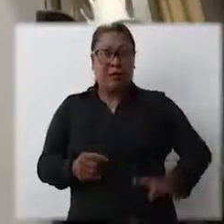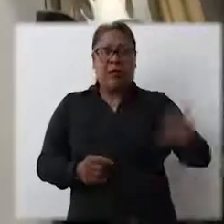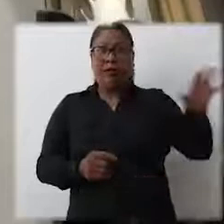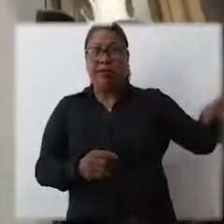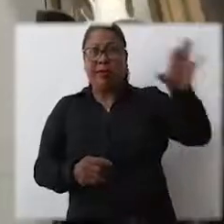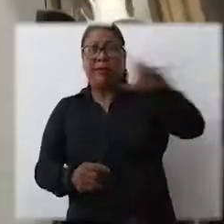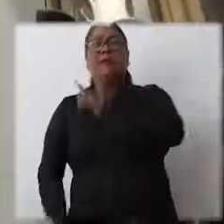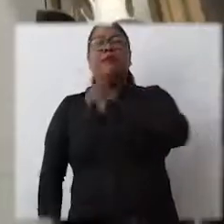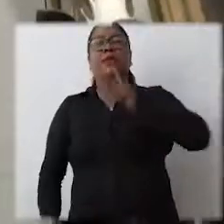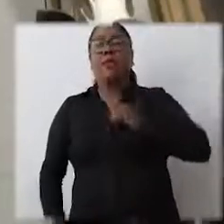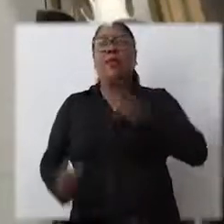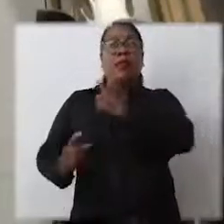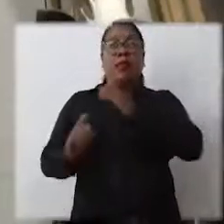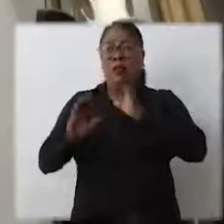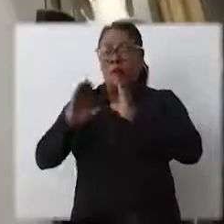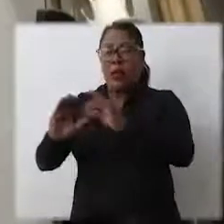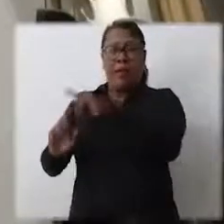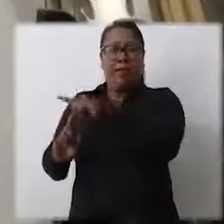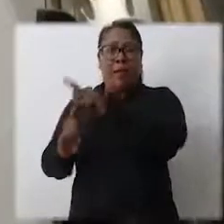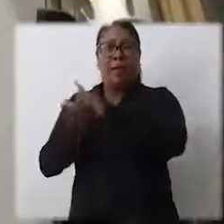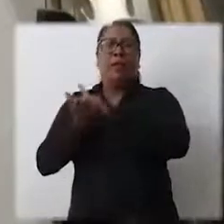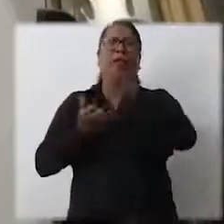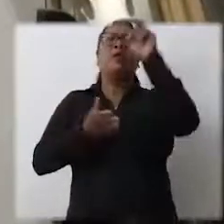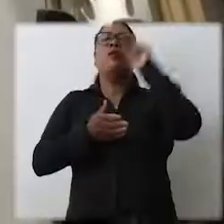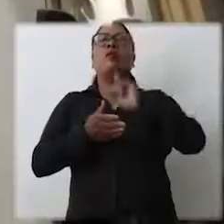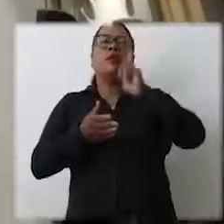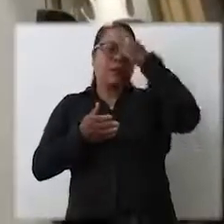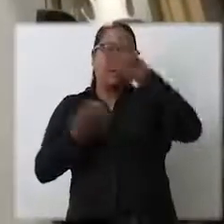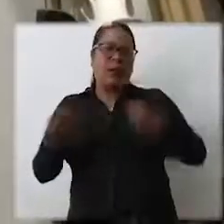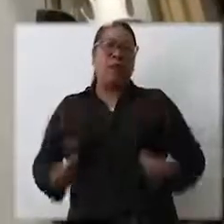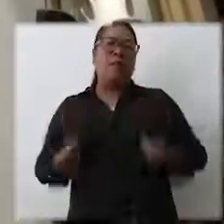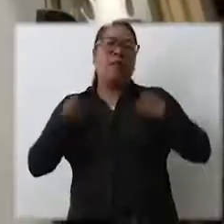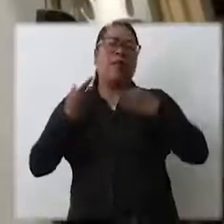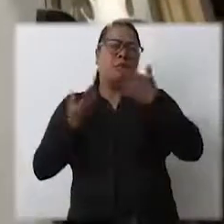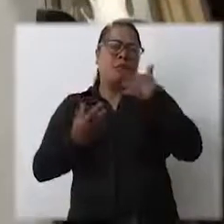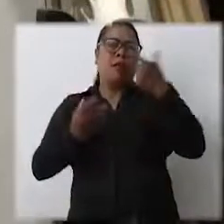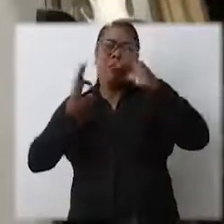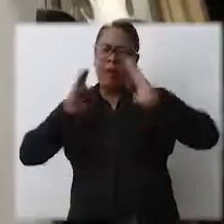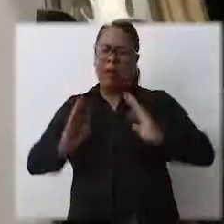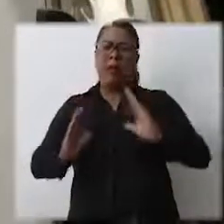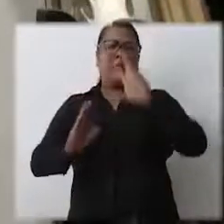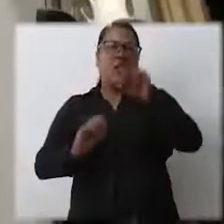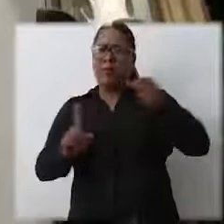ordenamientos respectivos y tomarán las medidas administrativas correspondientes